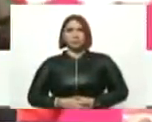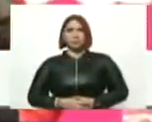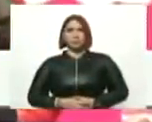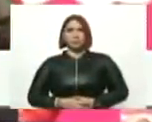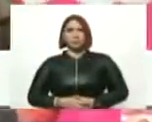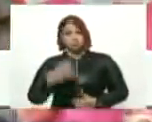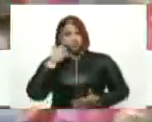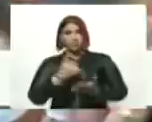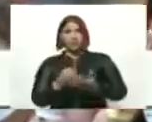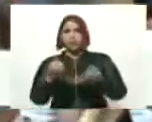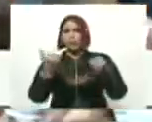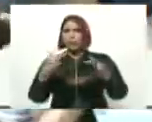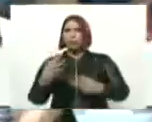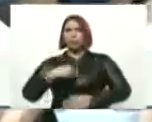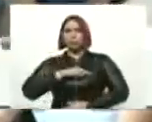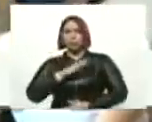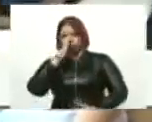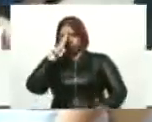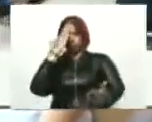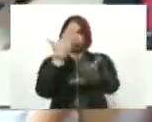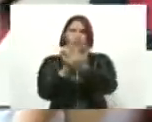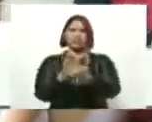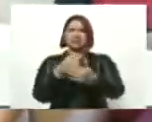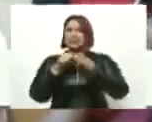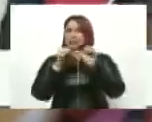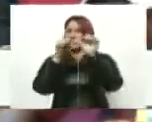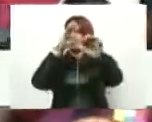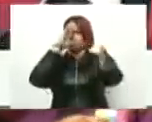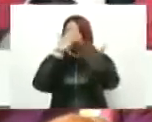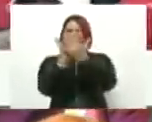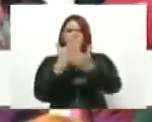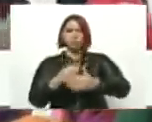Y mire cuánto hemos tenido que enfrentar y seguiremos enfrentando.